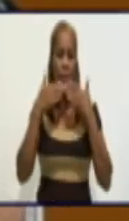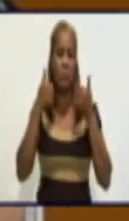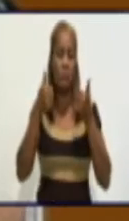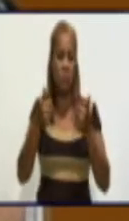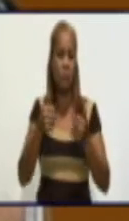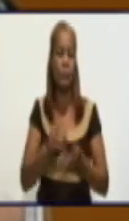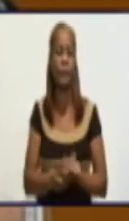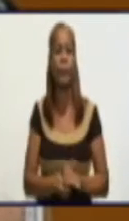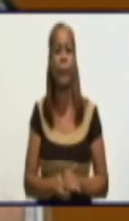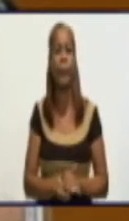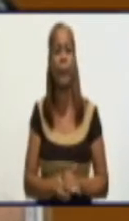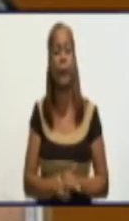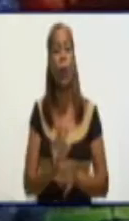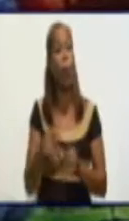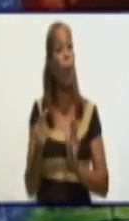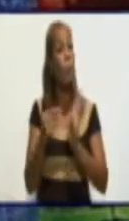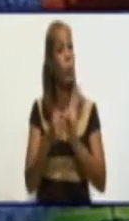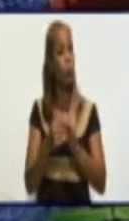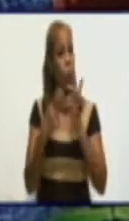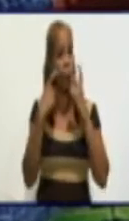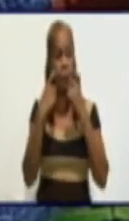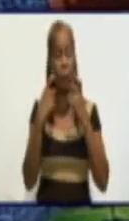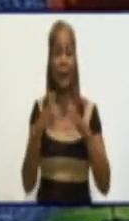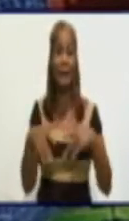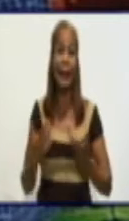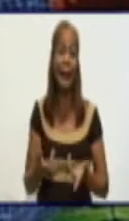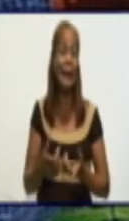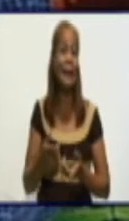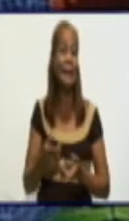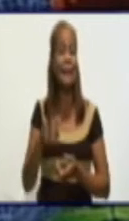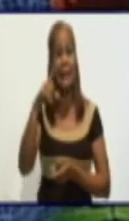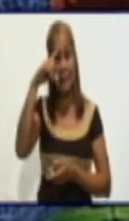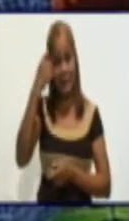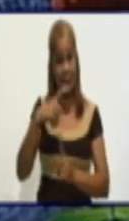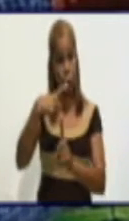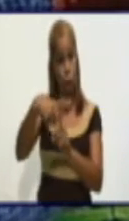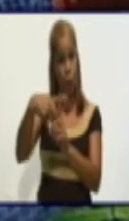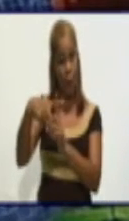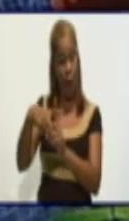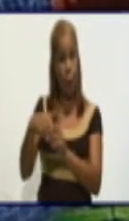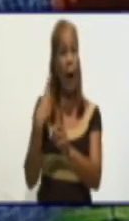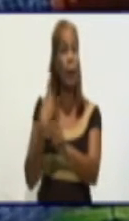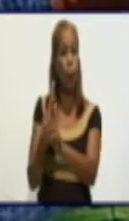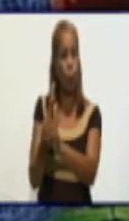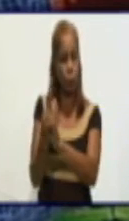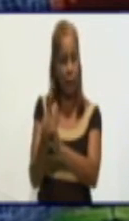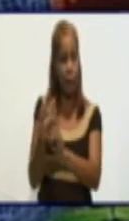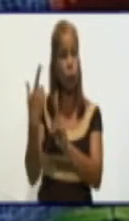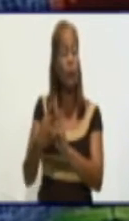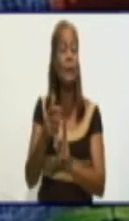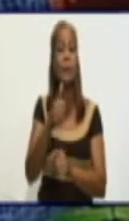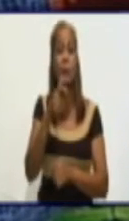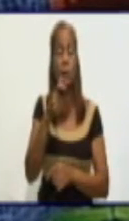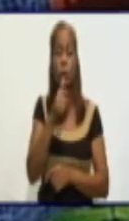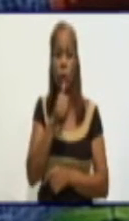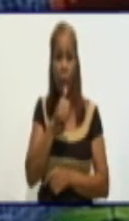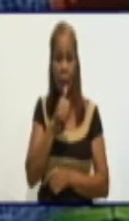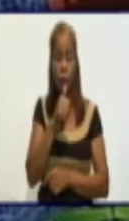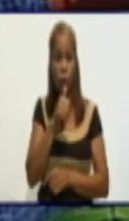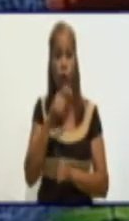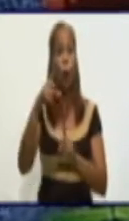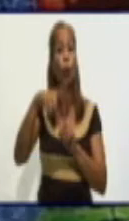un dato curioso es que si sumamos a los contactos y los sospechosos que hoy tiene la provincia da un